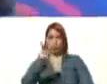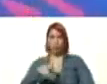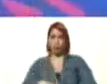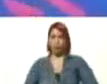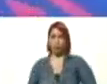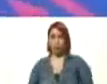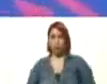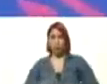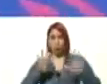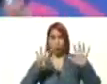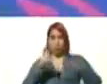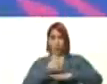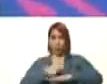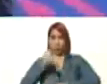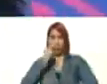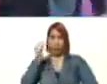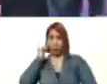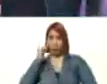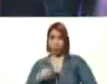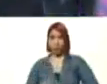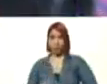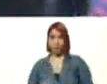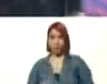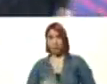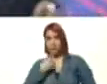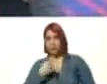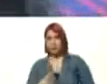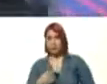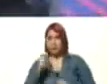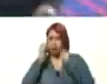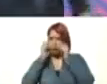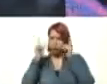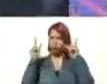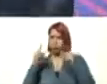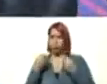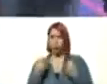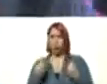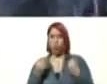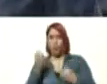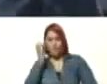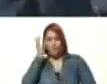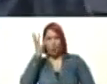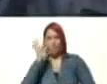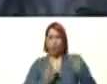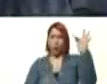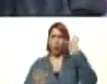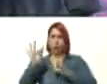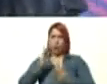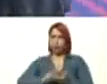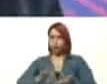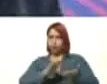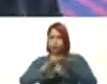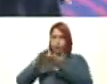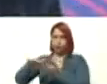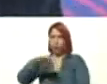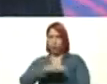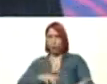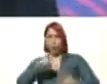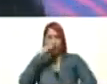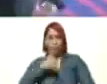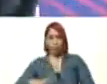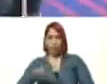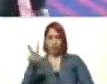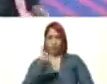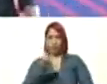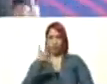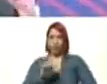nuevos gobernadores y gobernadoras. Ha dicho que es impresionante cómo surgen fórmulas para resolver los problemas del pueblo venezolano